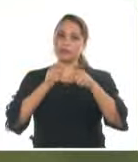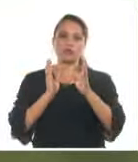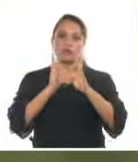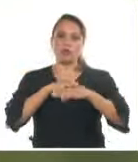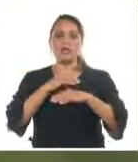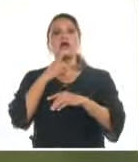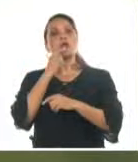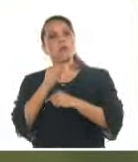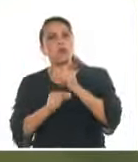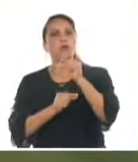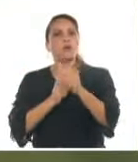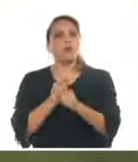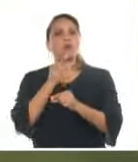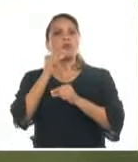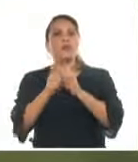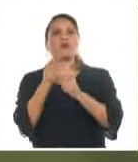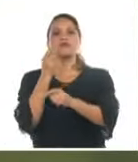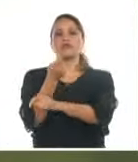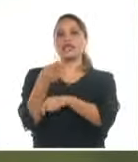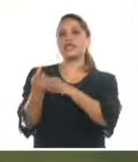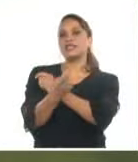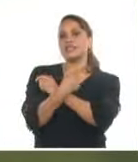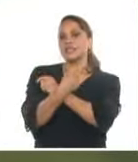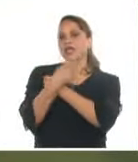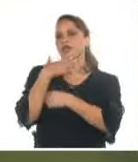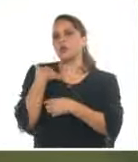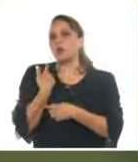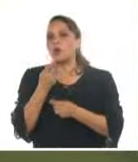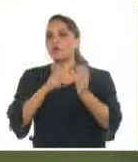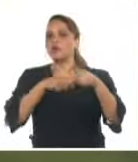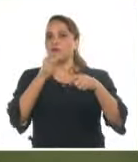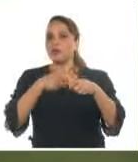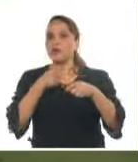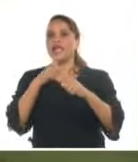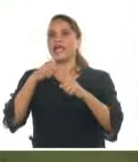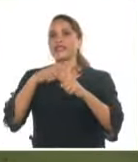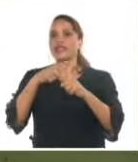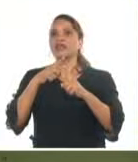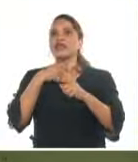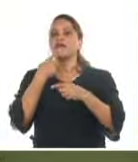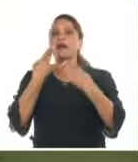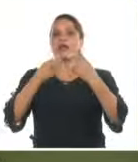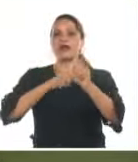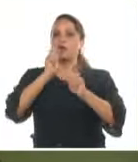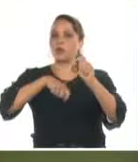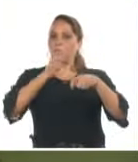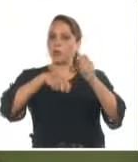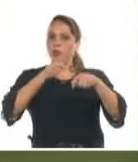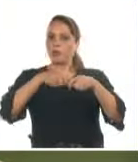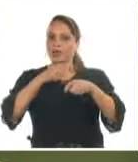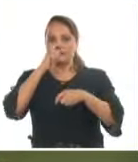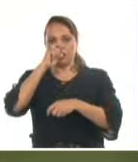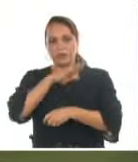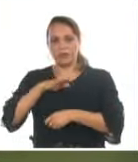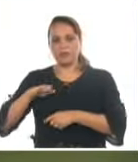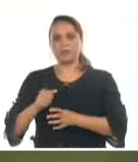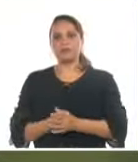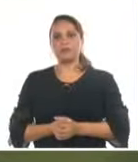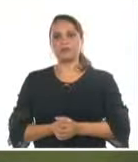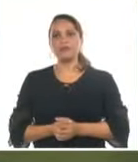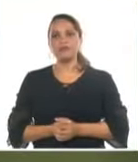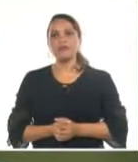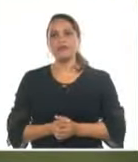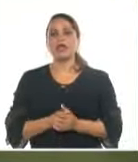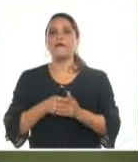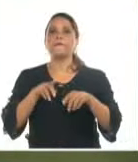ido, enseñándonos cómo poder incorporar las técnicas para el arsenal terapéutico de la parálisis braquialostétrica, que es una lesión de los miembros